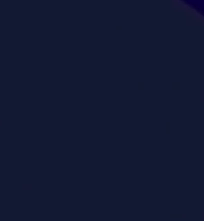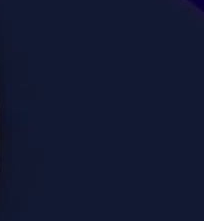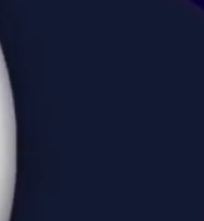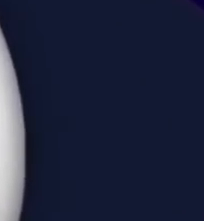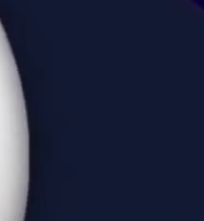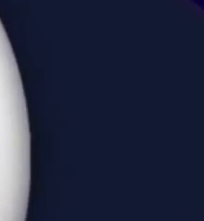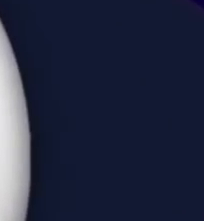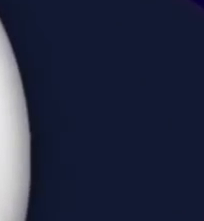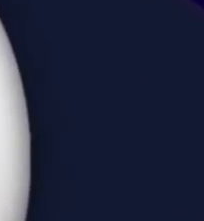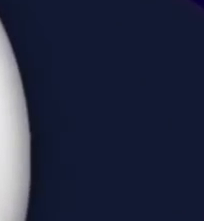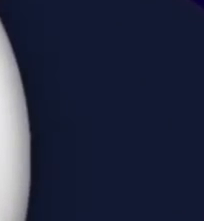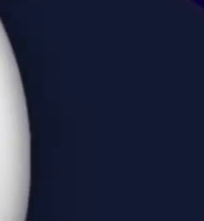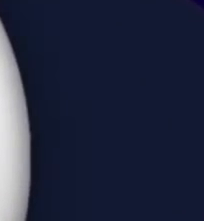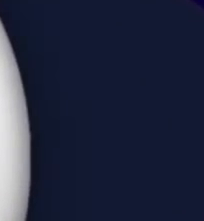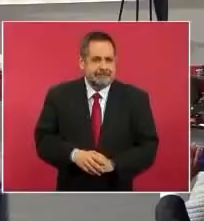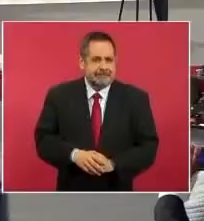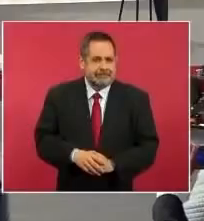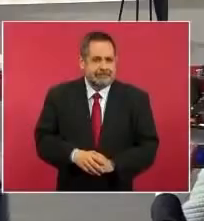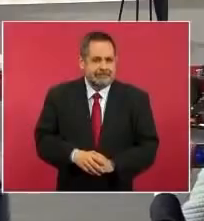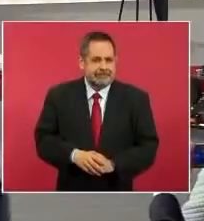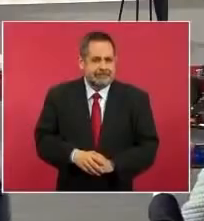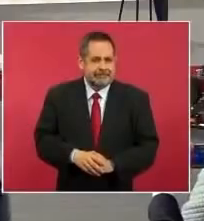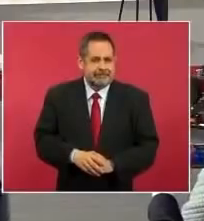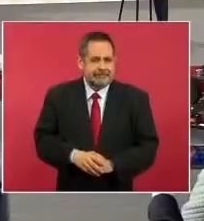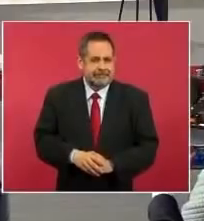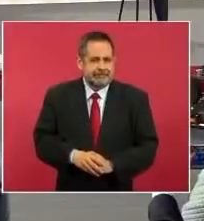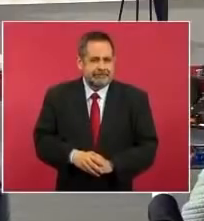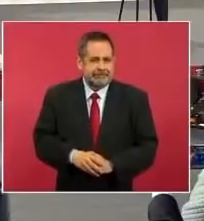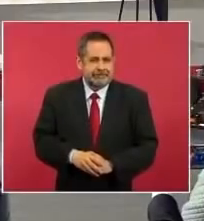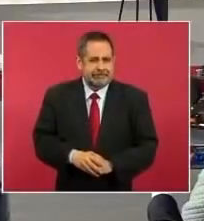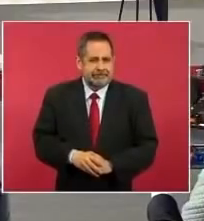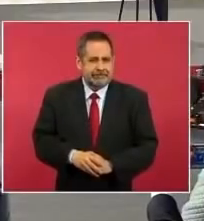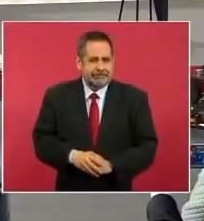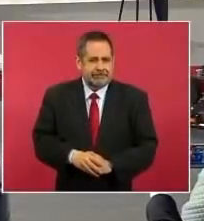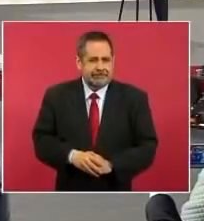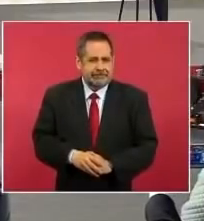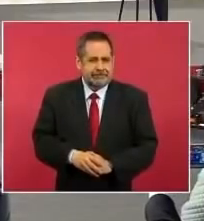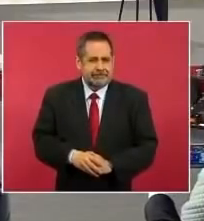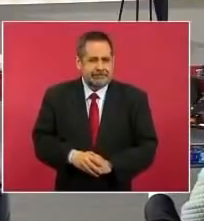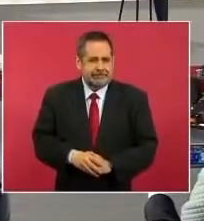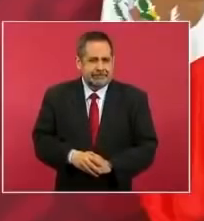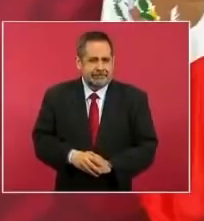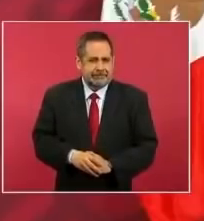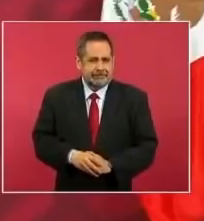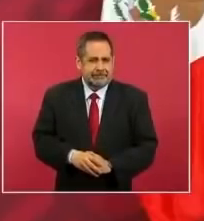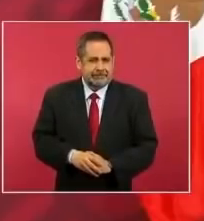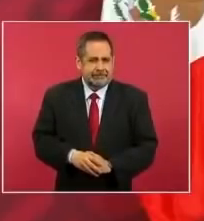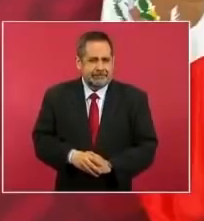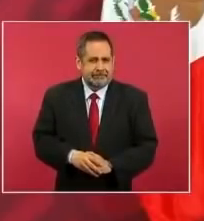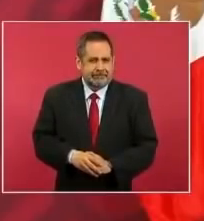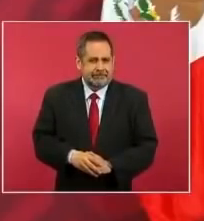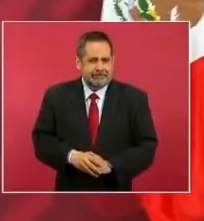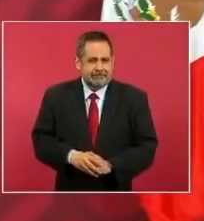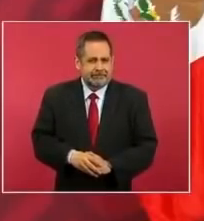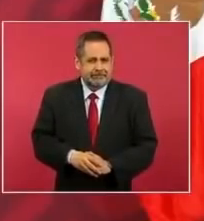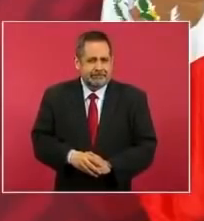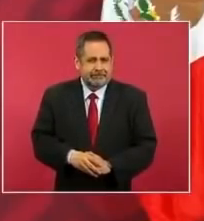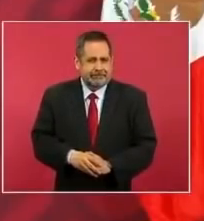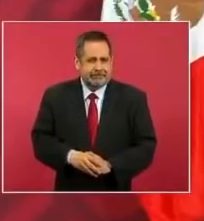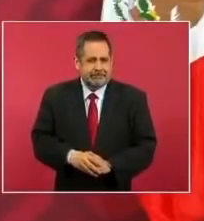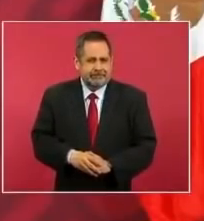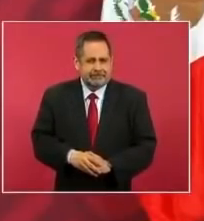La 4. Esta mañana el presidente Andrés Manuel López Obrador afirmó que las repercusiones económicas para México por el